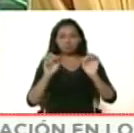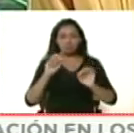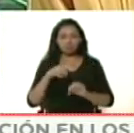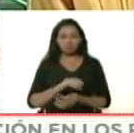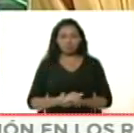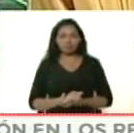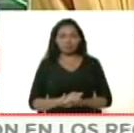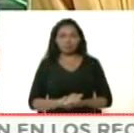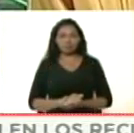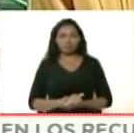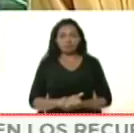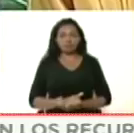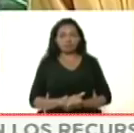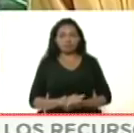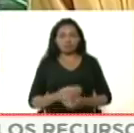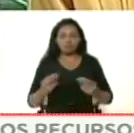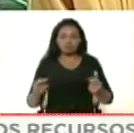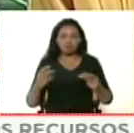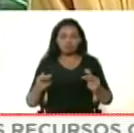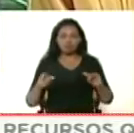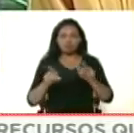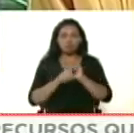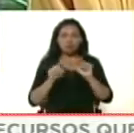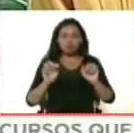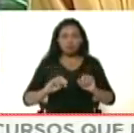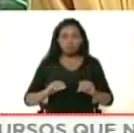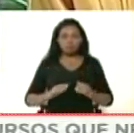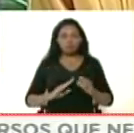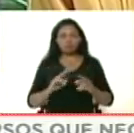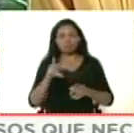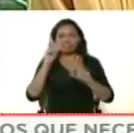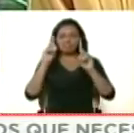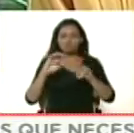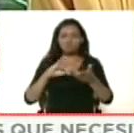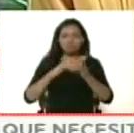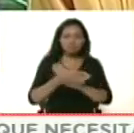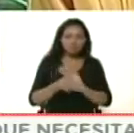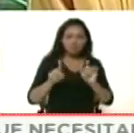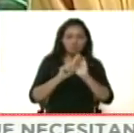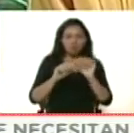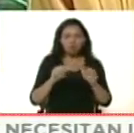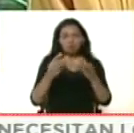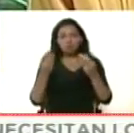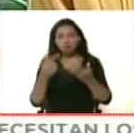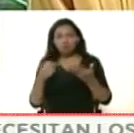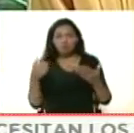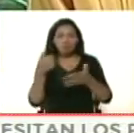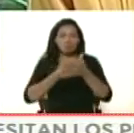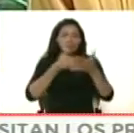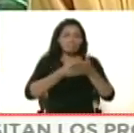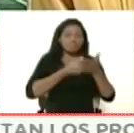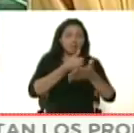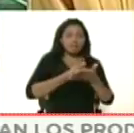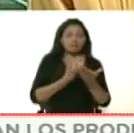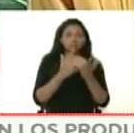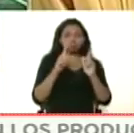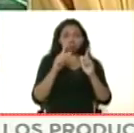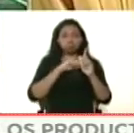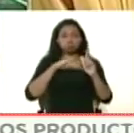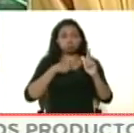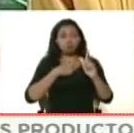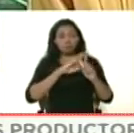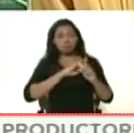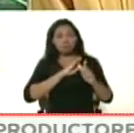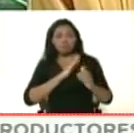tropas alabó la acción de la caballería, el desempeño decisivo de esta en muchas de las batallas libradas en pro de nuestra liberación